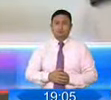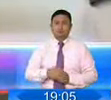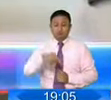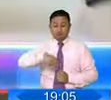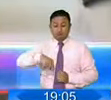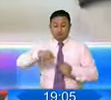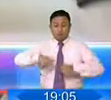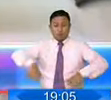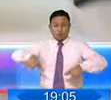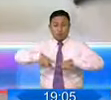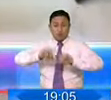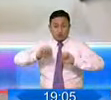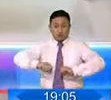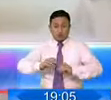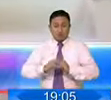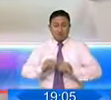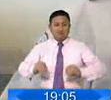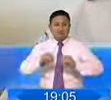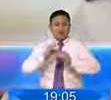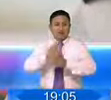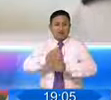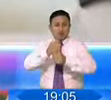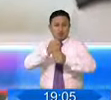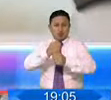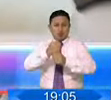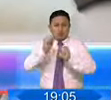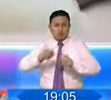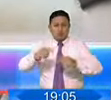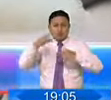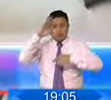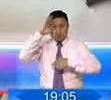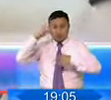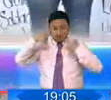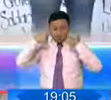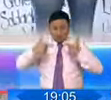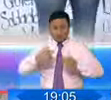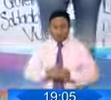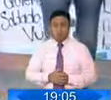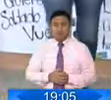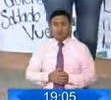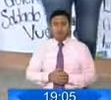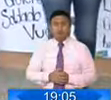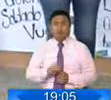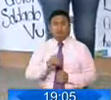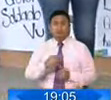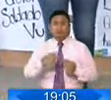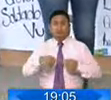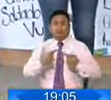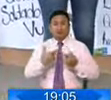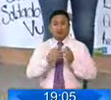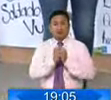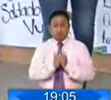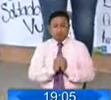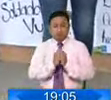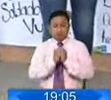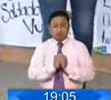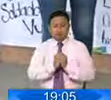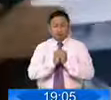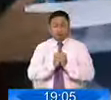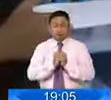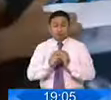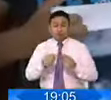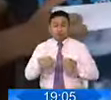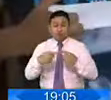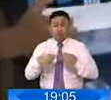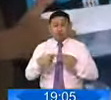sitio hemos redoblado la seguridad y la presencia policial. Una constante oración hay en sus labios y el deseo